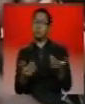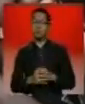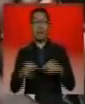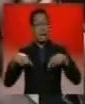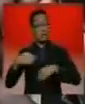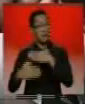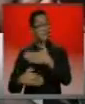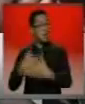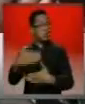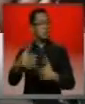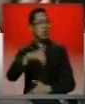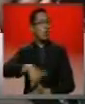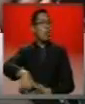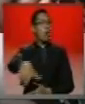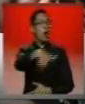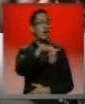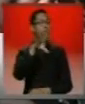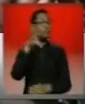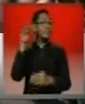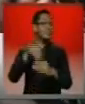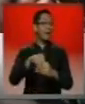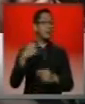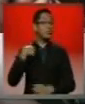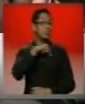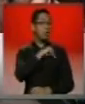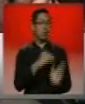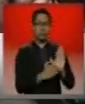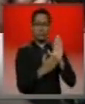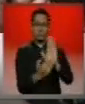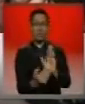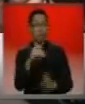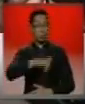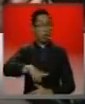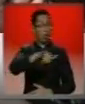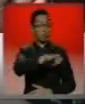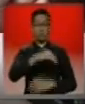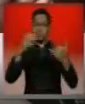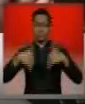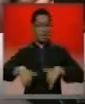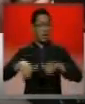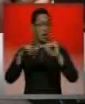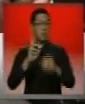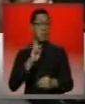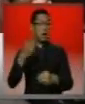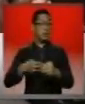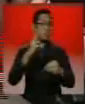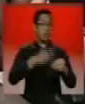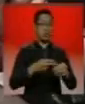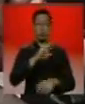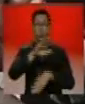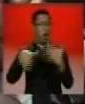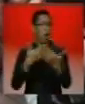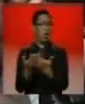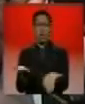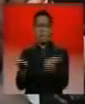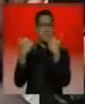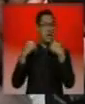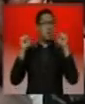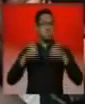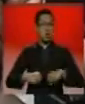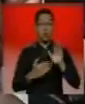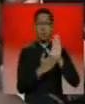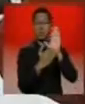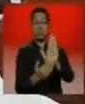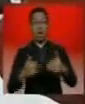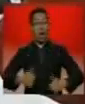de democracia interna, y con esto mostramos que nuestra democracia está vibrante, que tenemos un proceso de participación efectiva y que vamos a presentar los